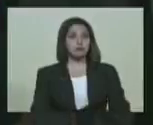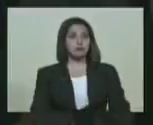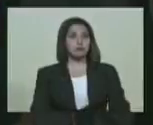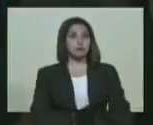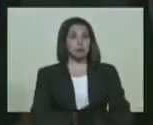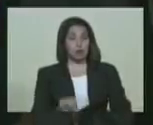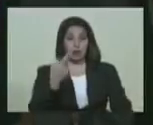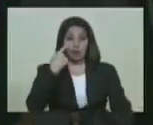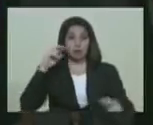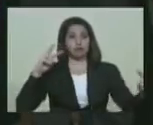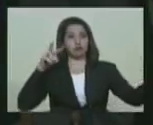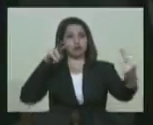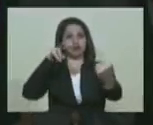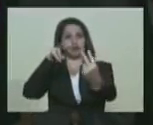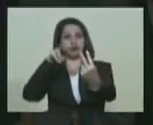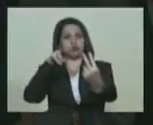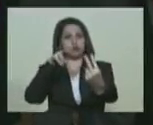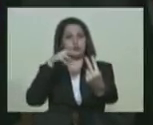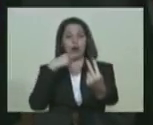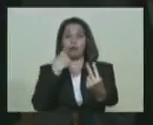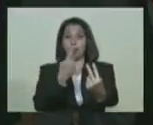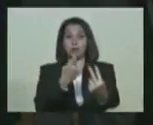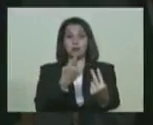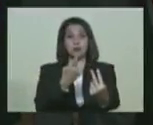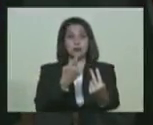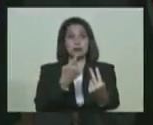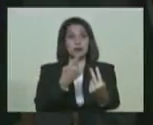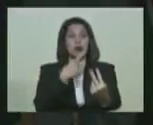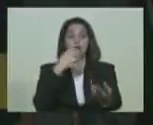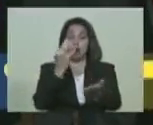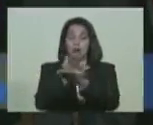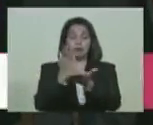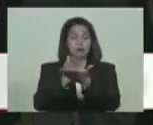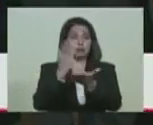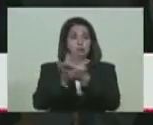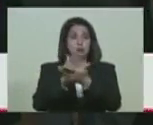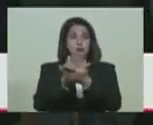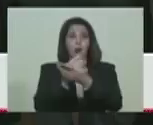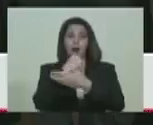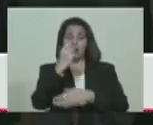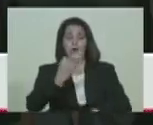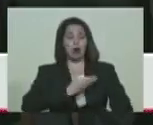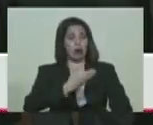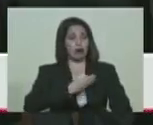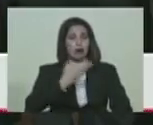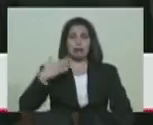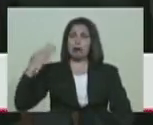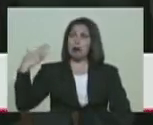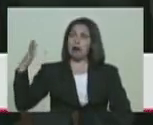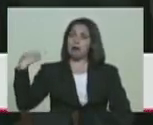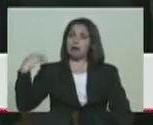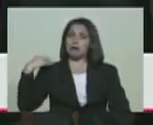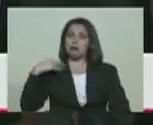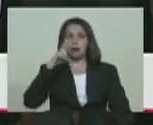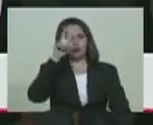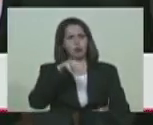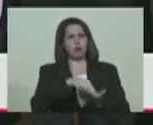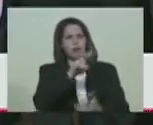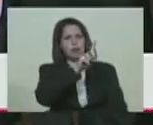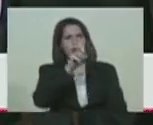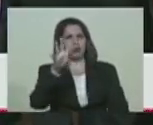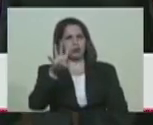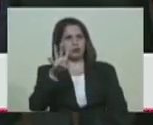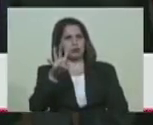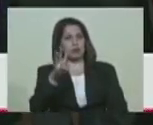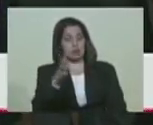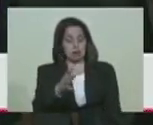Les voy a ver los ojos y les voy a decir lo mismo que les dije a los alcaldes aquellos en el 2014, cuando ganamos la